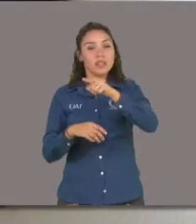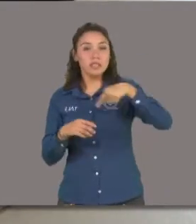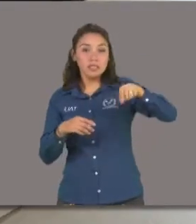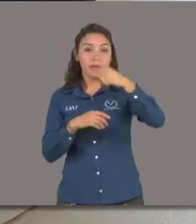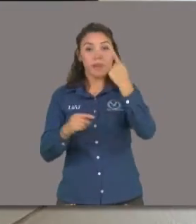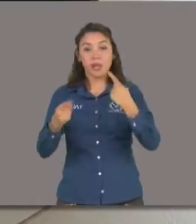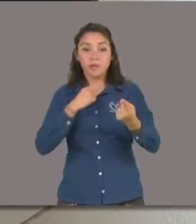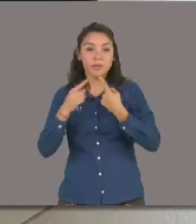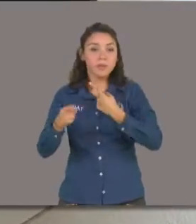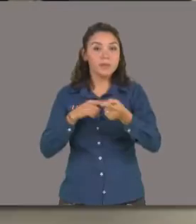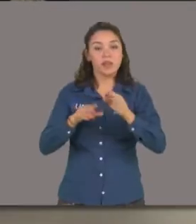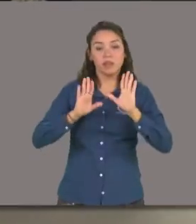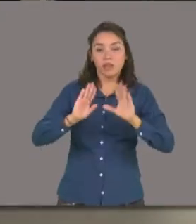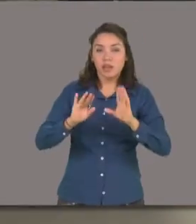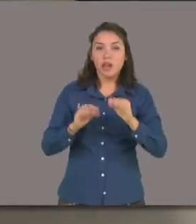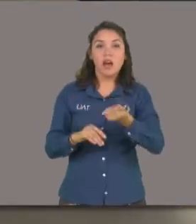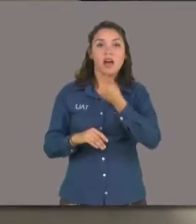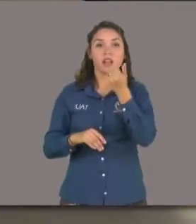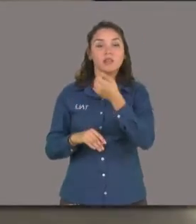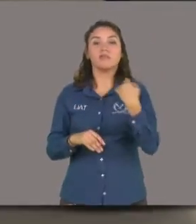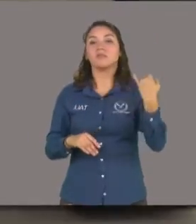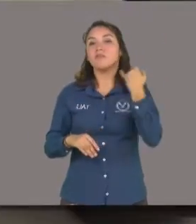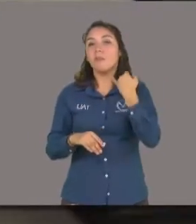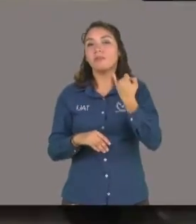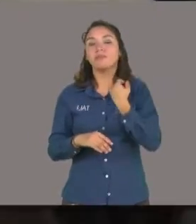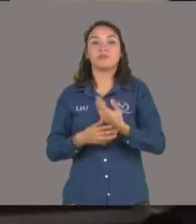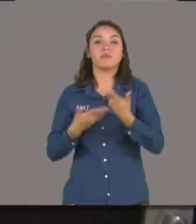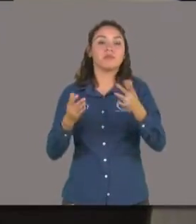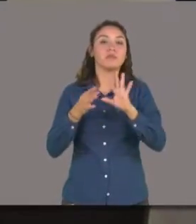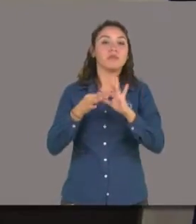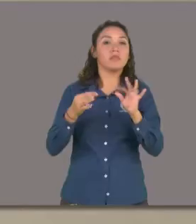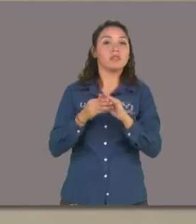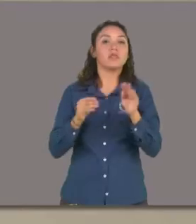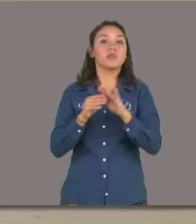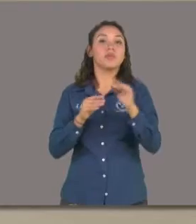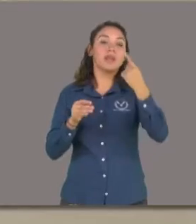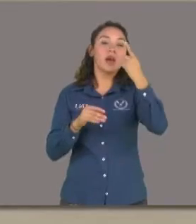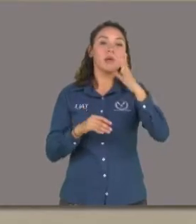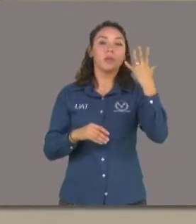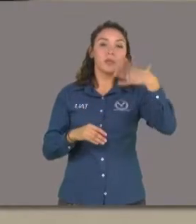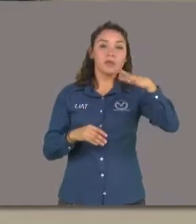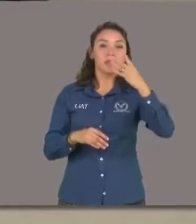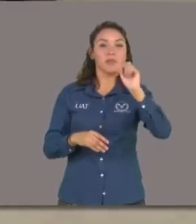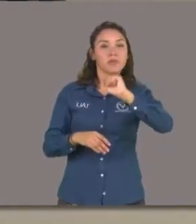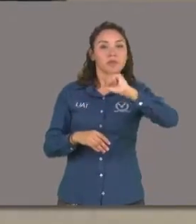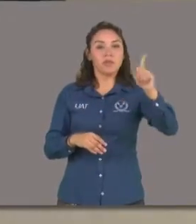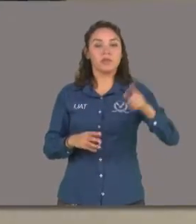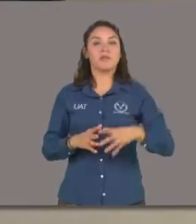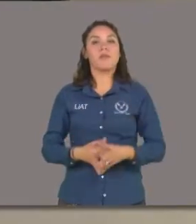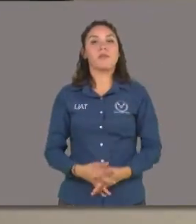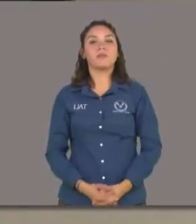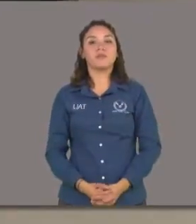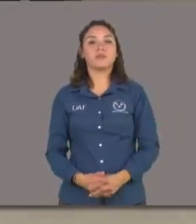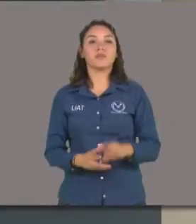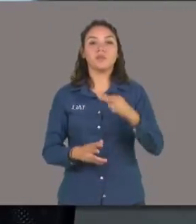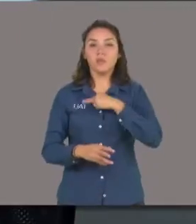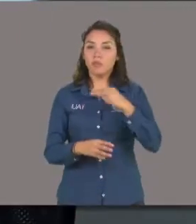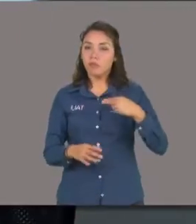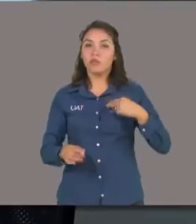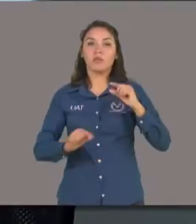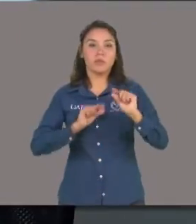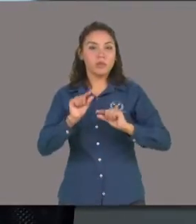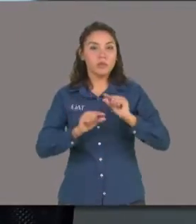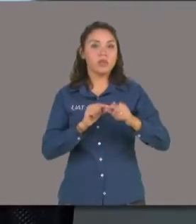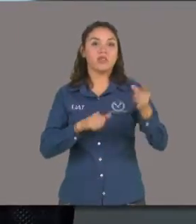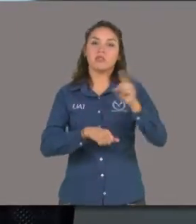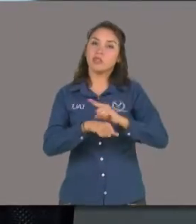ubicado en la mencionada Facultad del Campus Victoria, demuestran que en el alma mater de Tamaulipas se busca la excelencia en todos los aspectos. Estamos trabajando